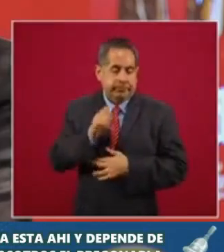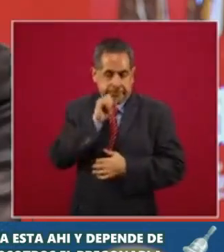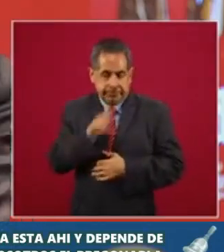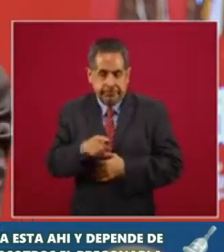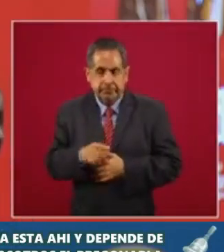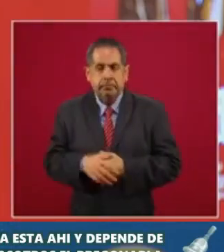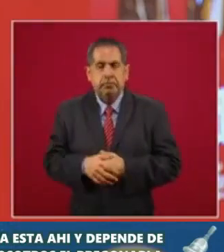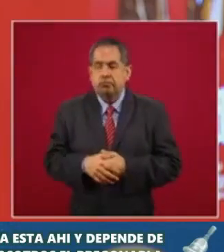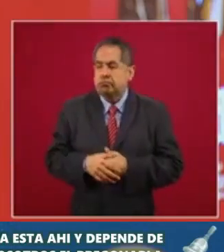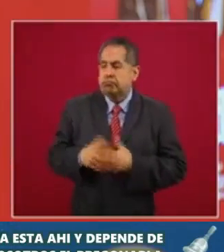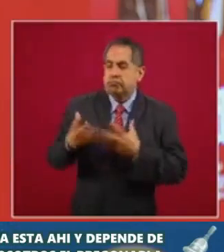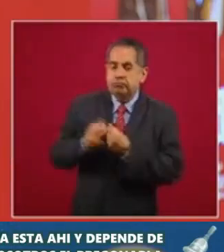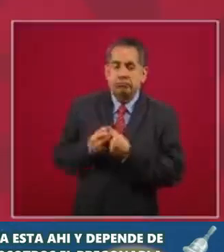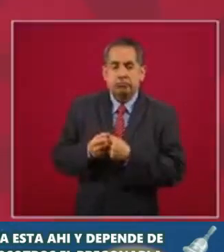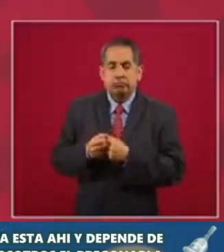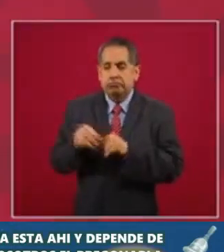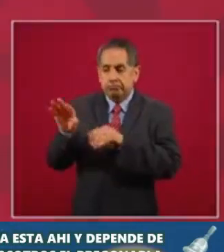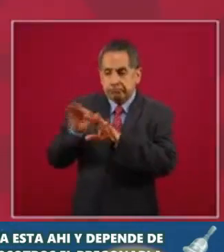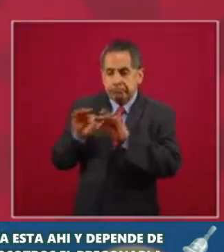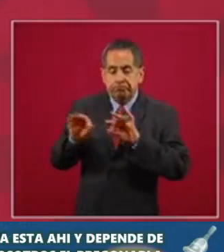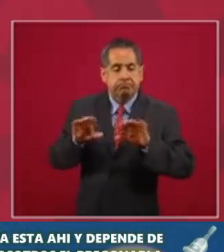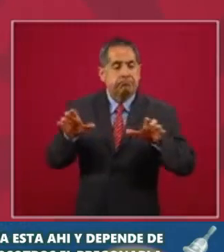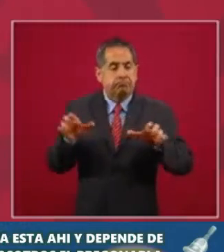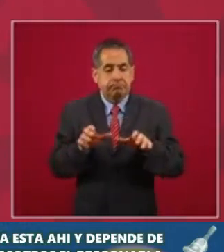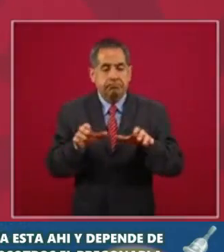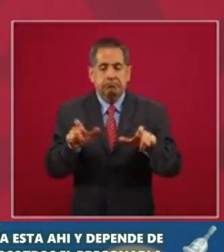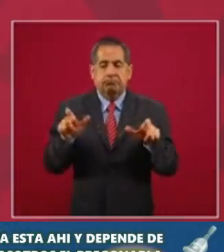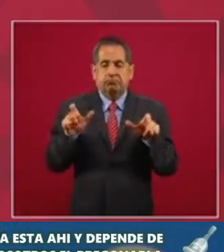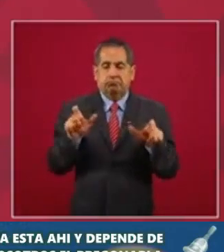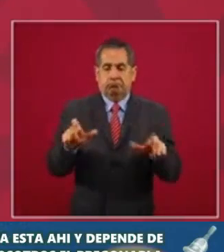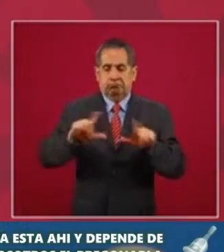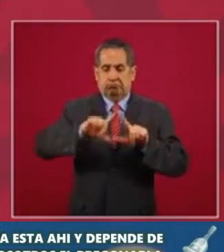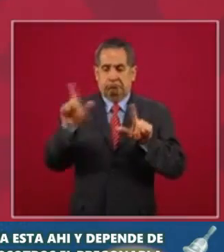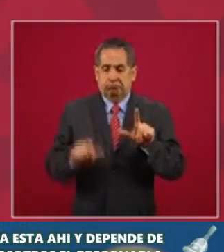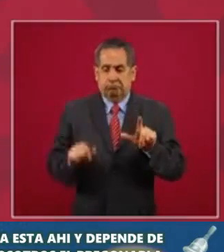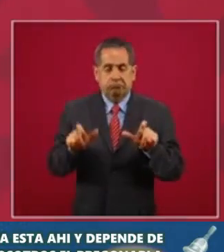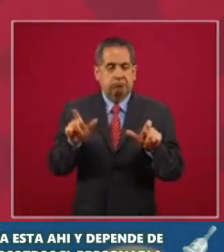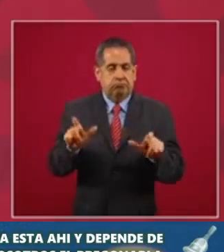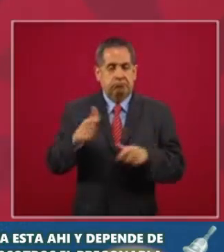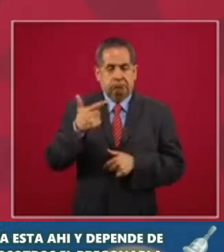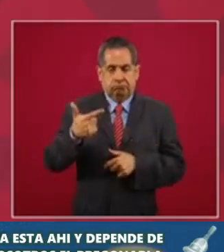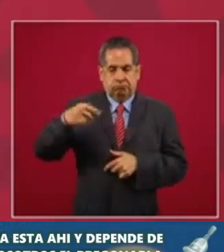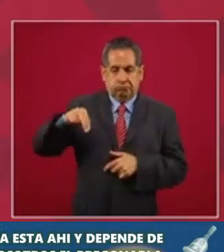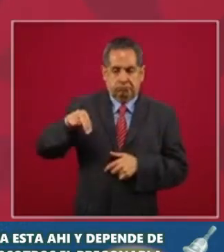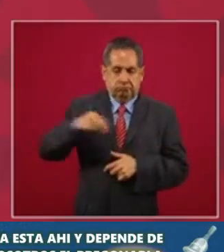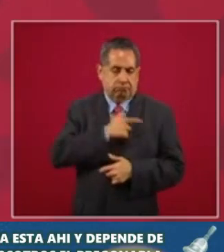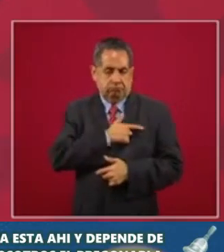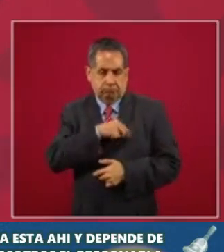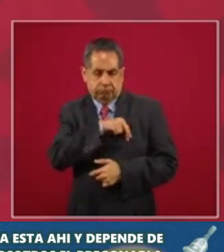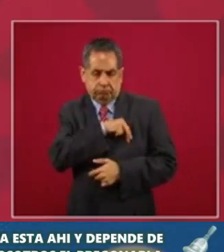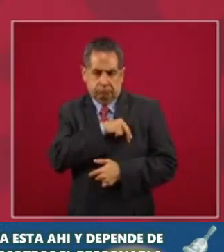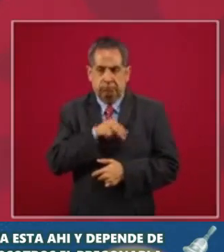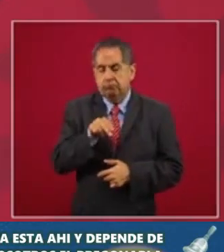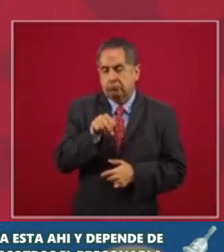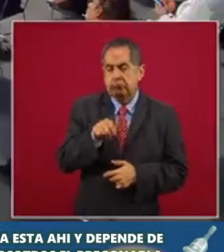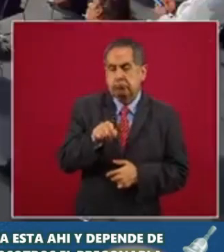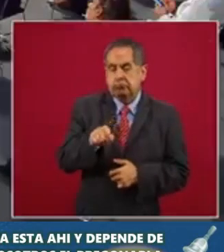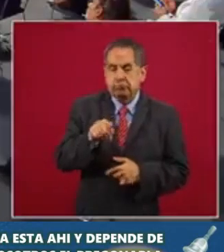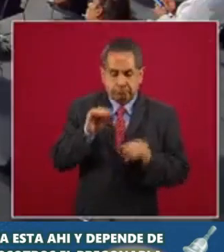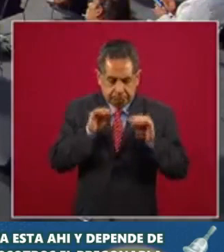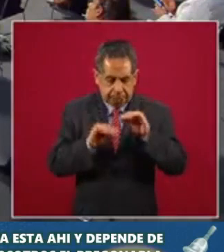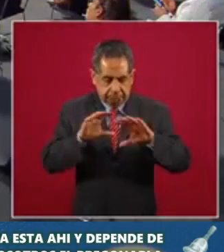conjunta la guardia nacional que se está conformando